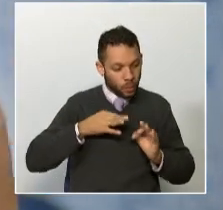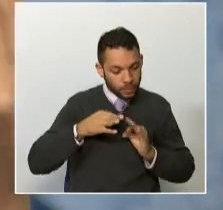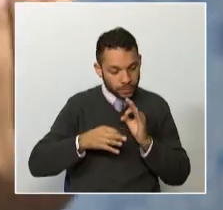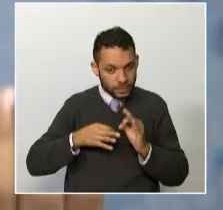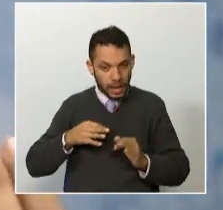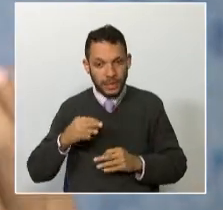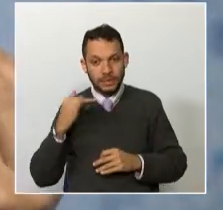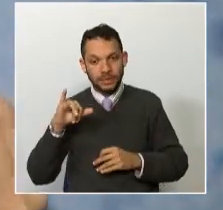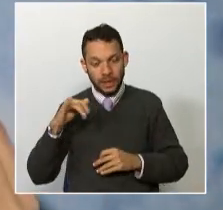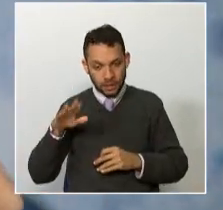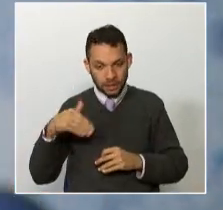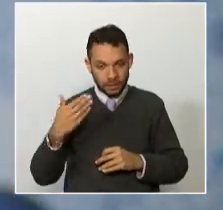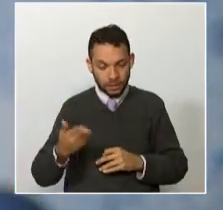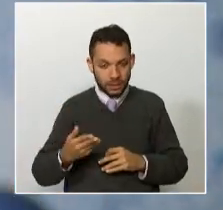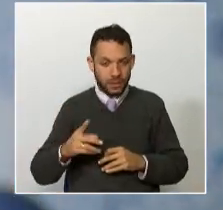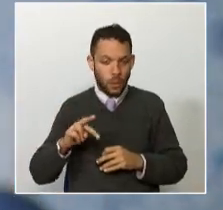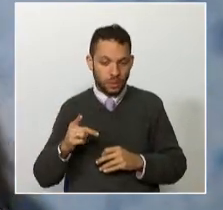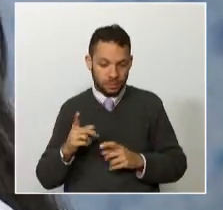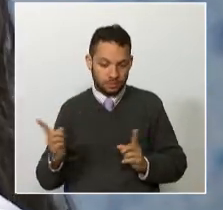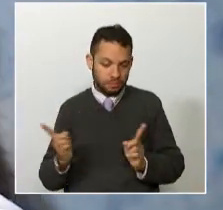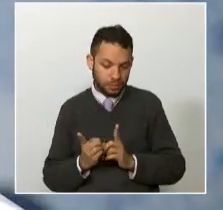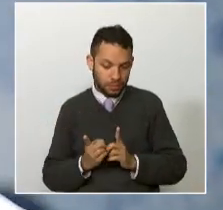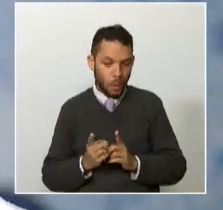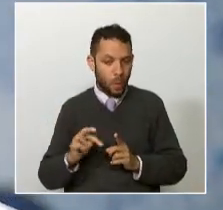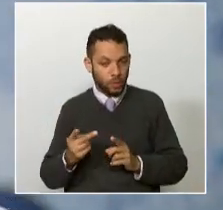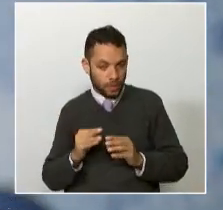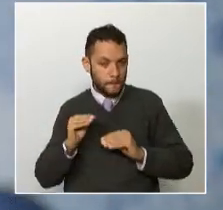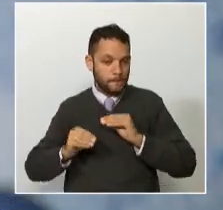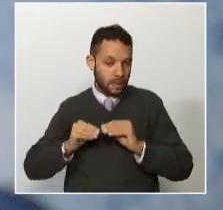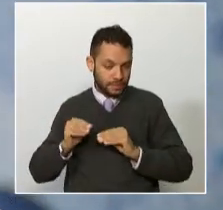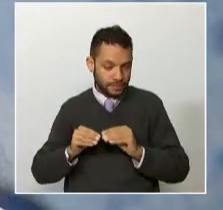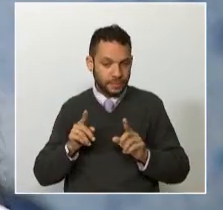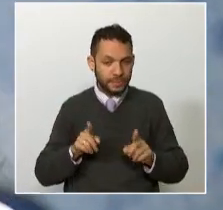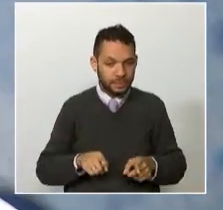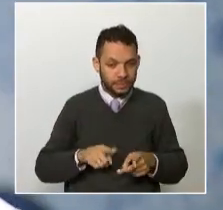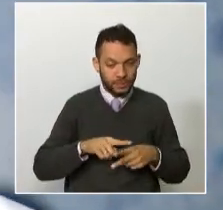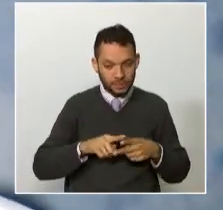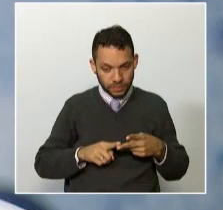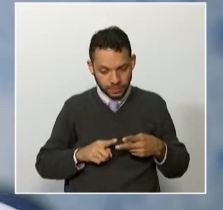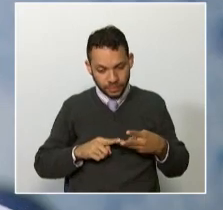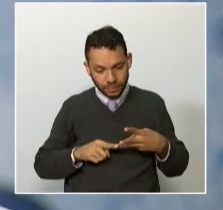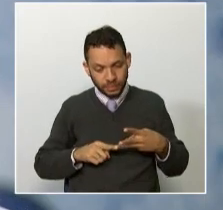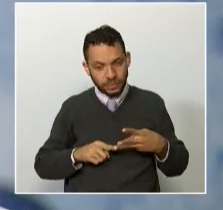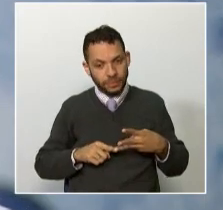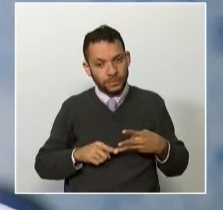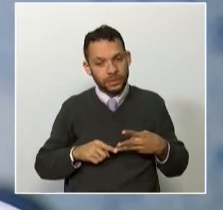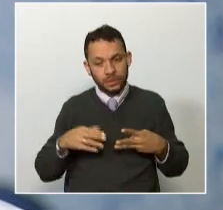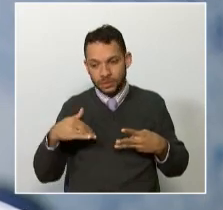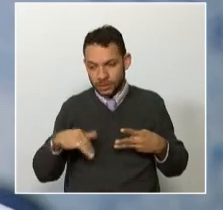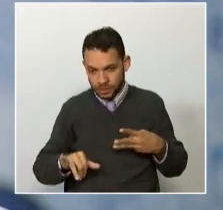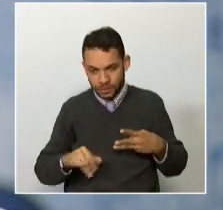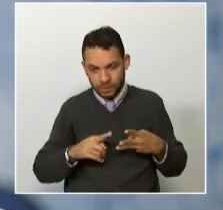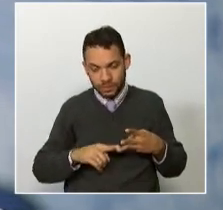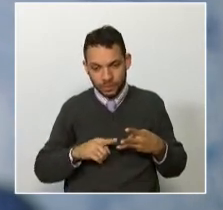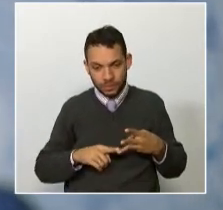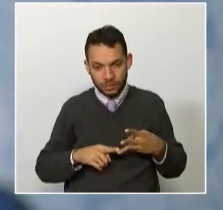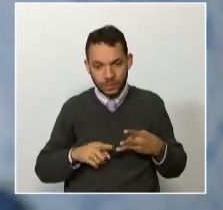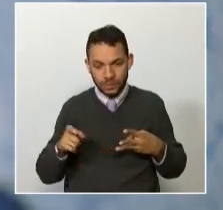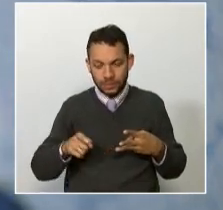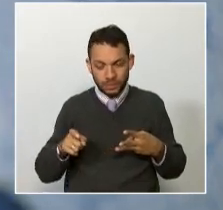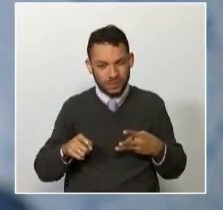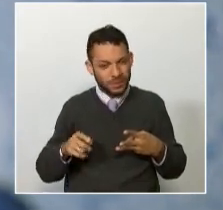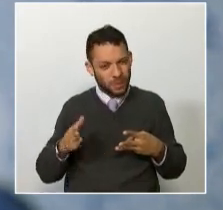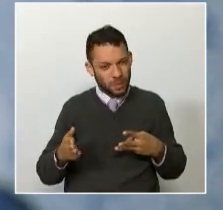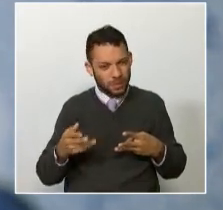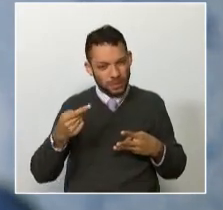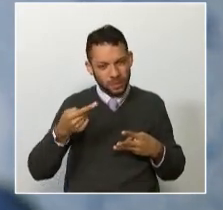uno le realiza otra parte de ejercicios. El otro que hablábamos de la decoaptación ya se puede hacer con un hiperboloide